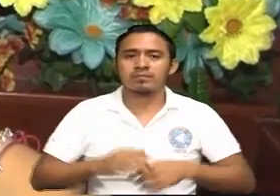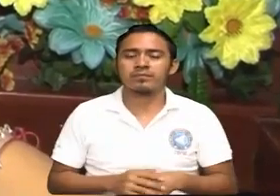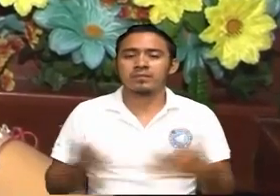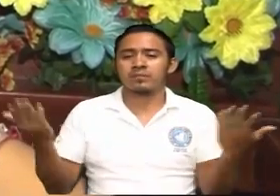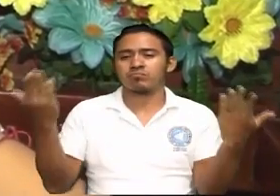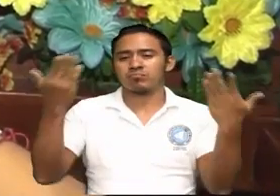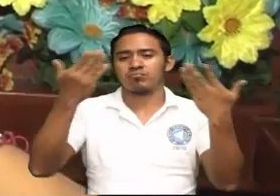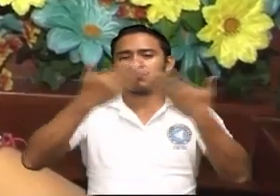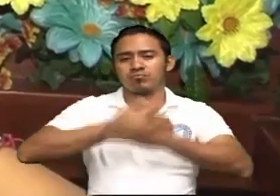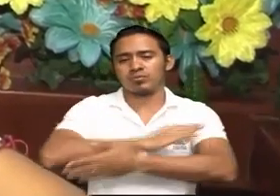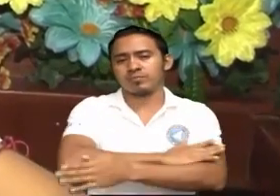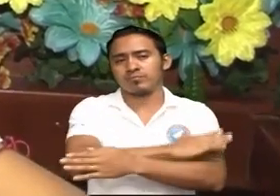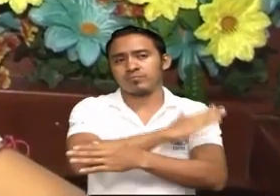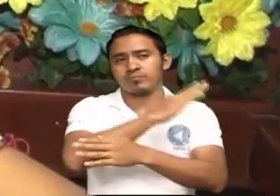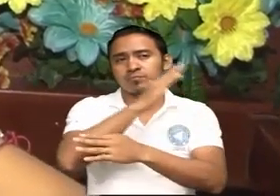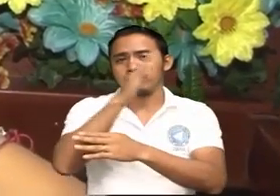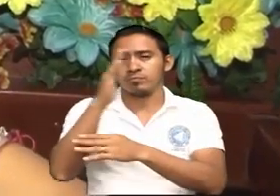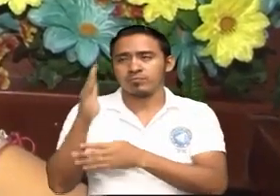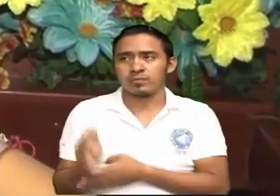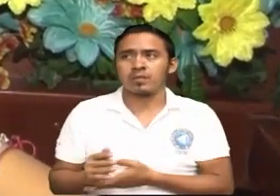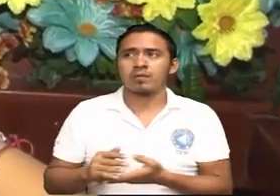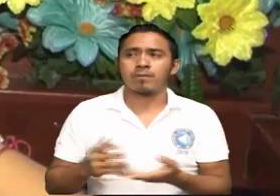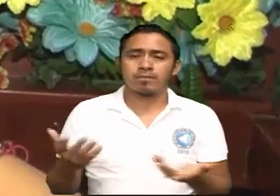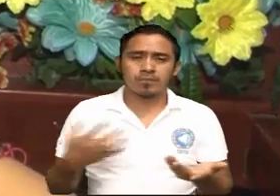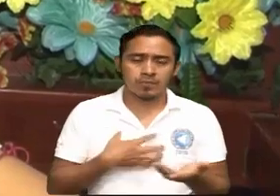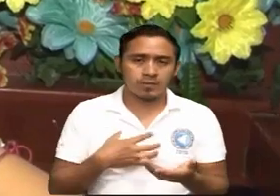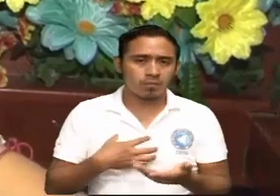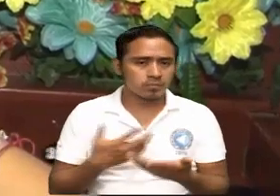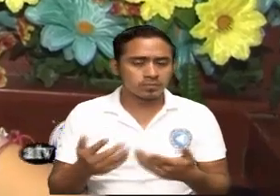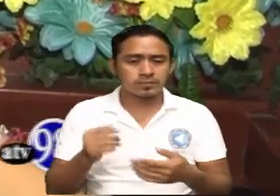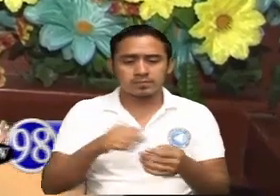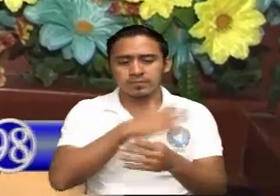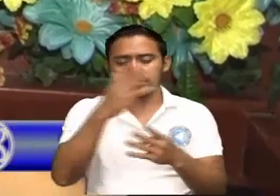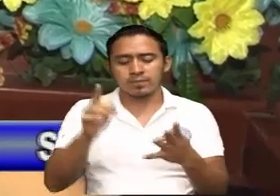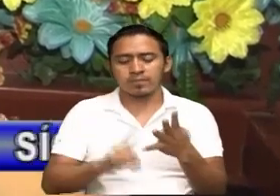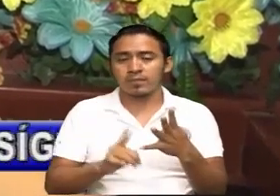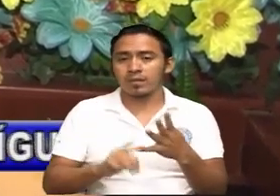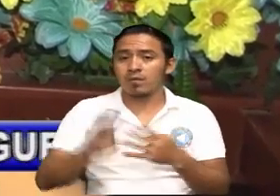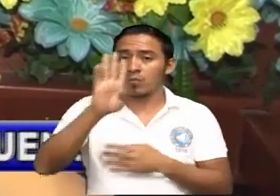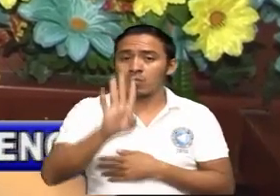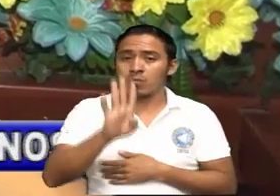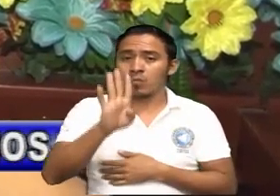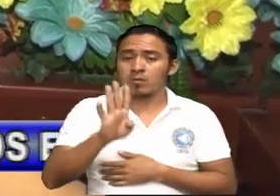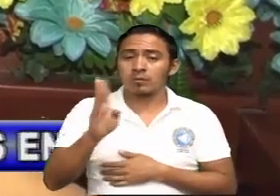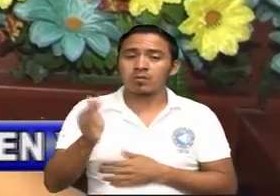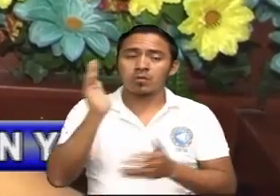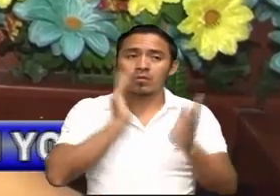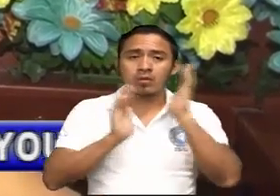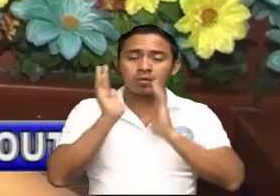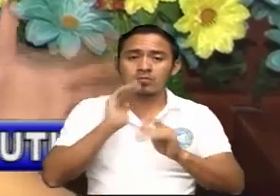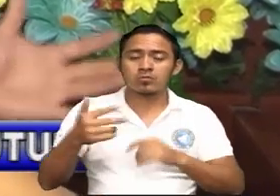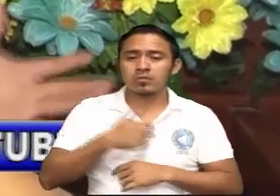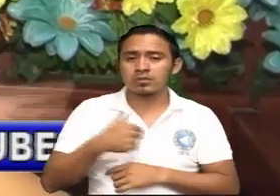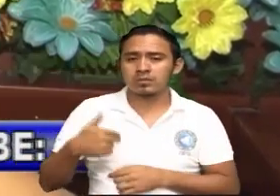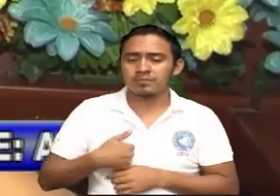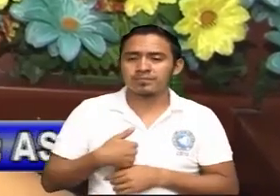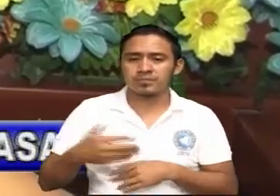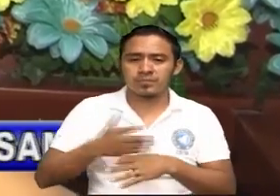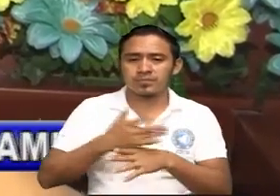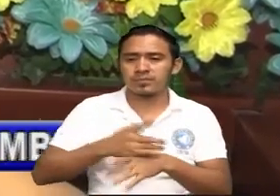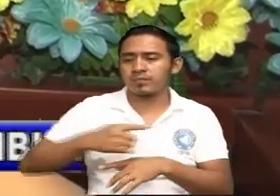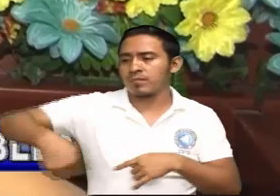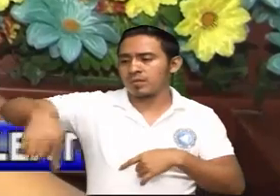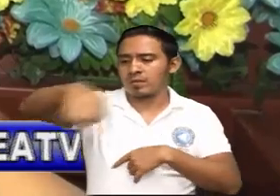una tradición y pues siempre se acostumbra a hacer. El día 4 de agosto tenemos pues lo que es un recorrido por las principales